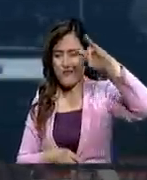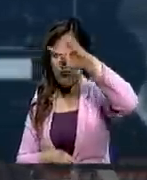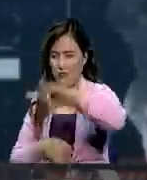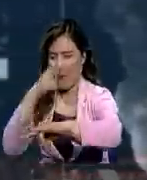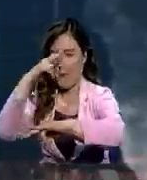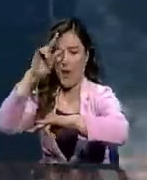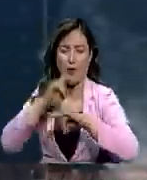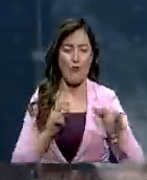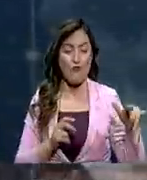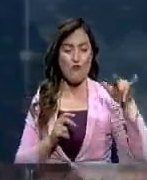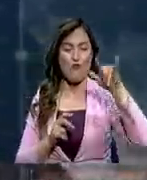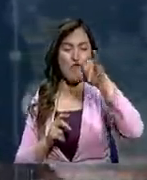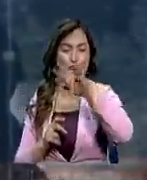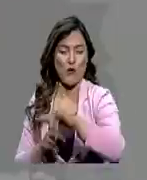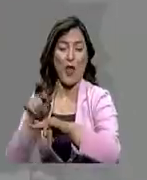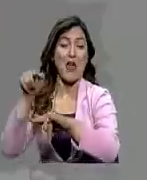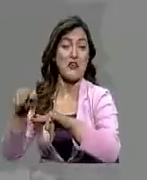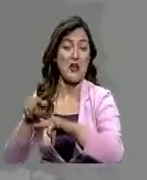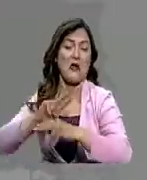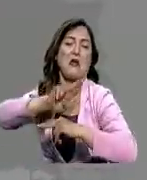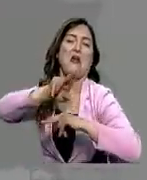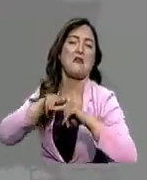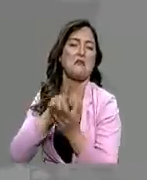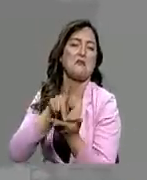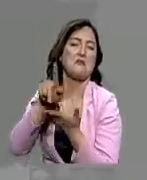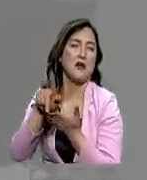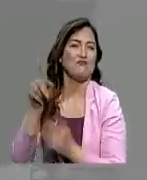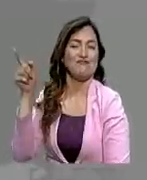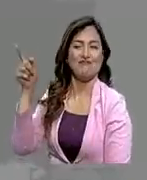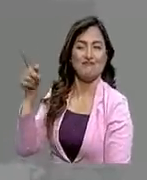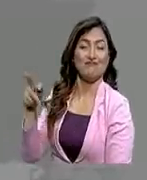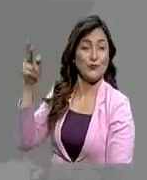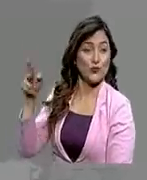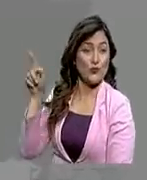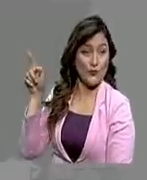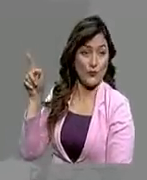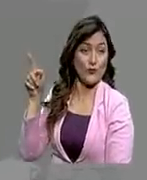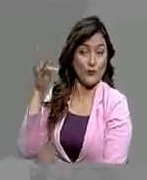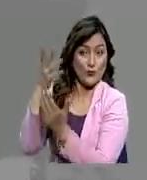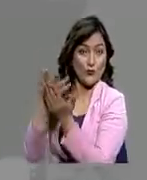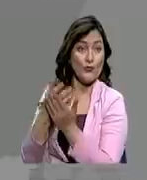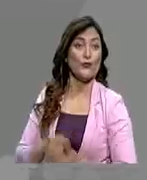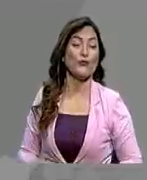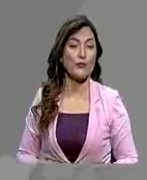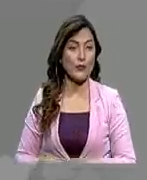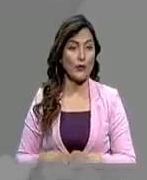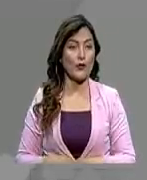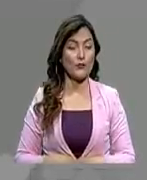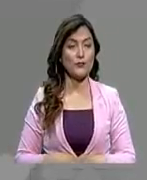pagando extra por seguridad a su arribo en México o Chichén Itzá, otro de los destinos.